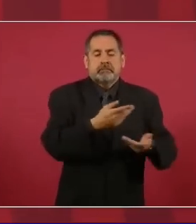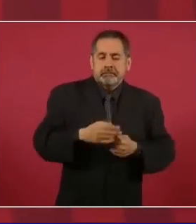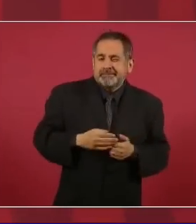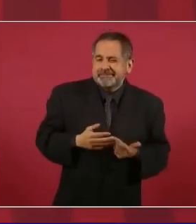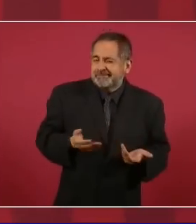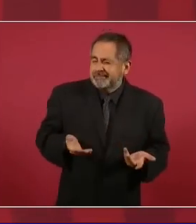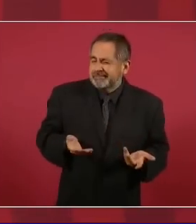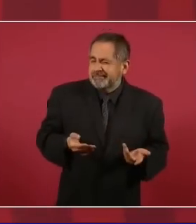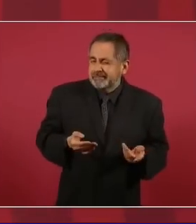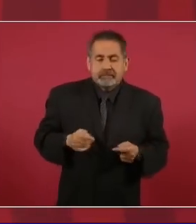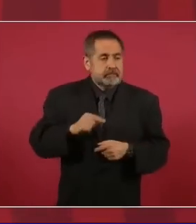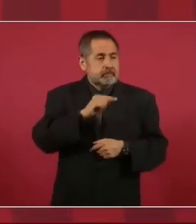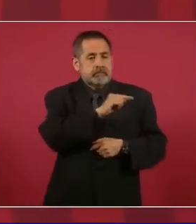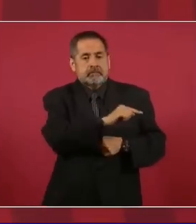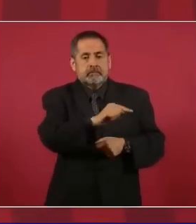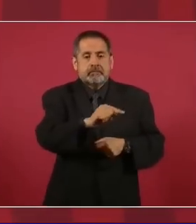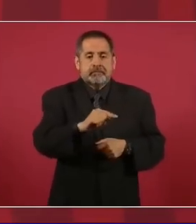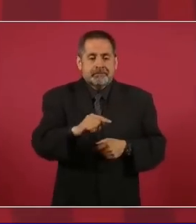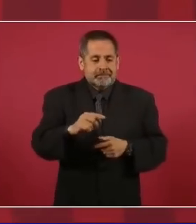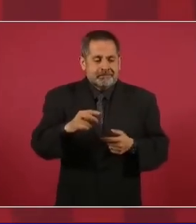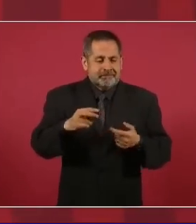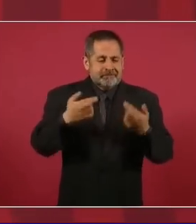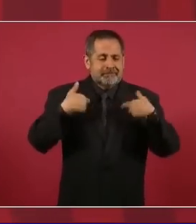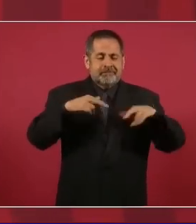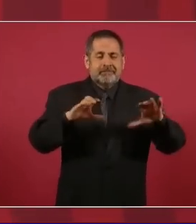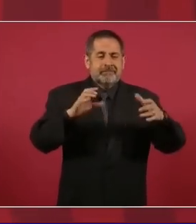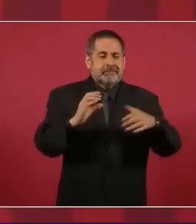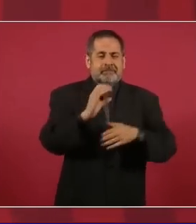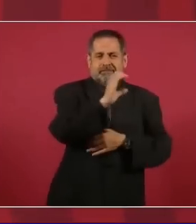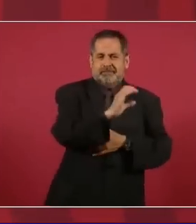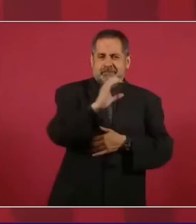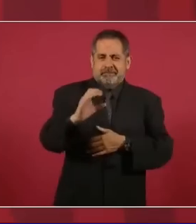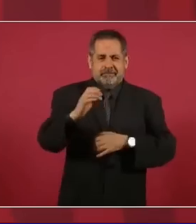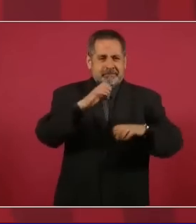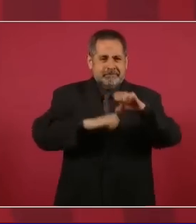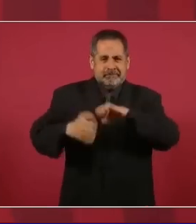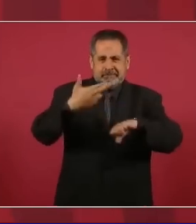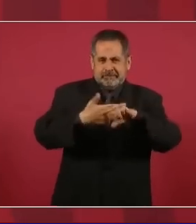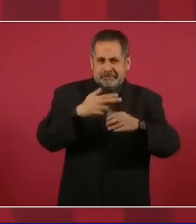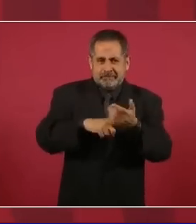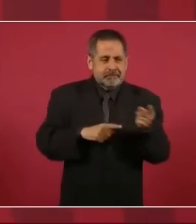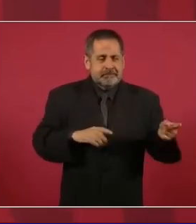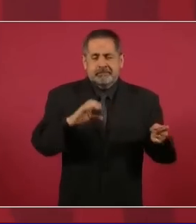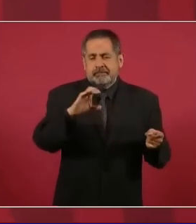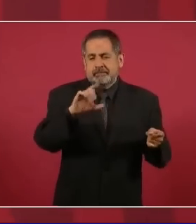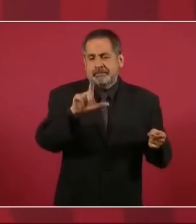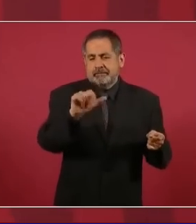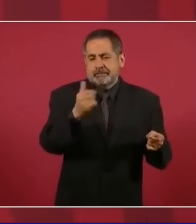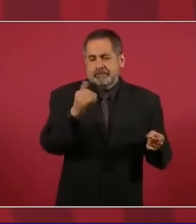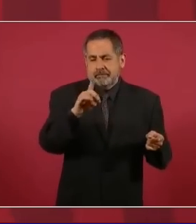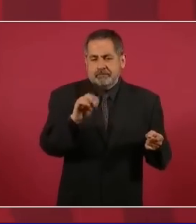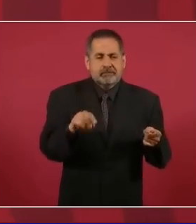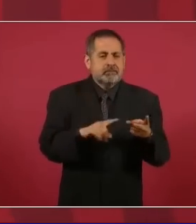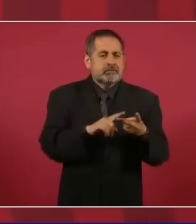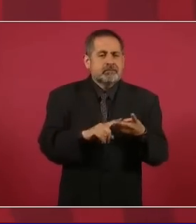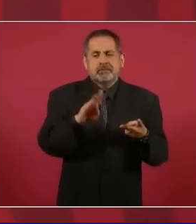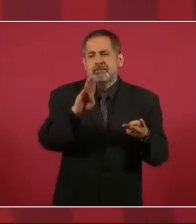representantes del Consejo Coordinador Empresarial, Claudio X González y otro señor